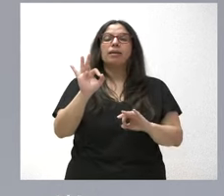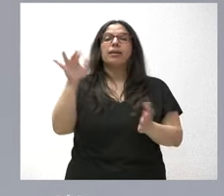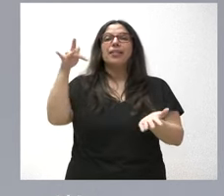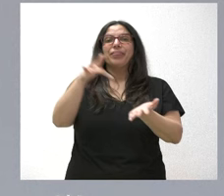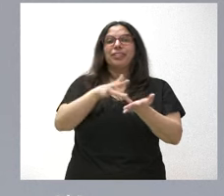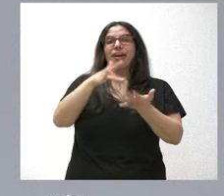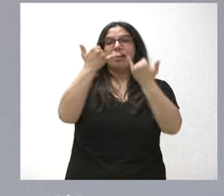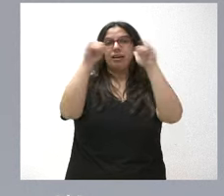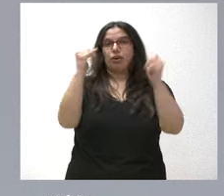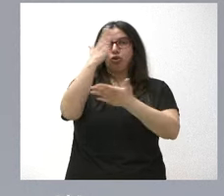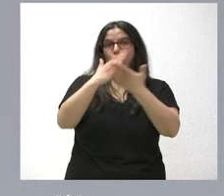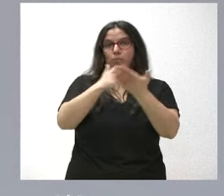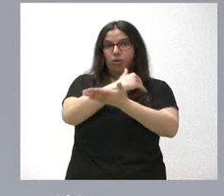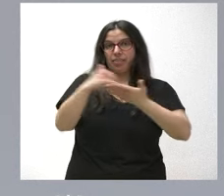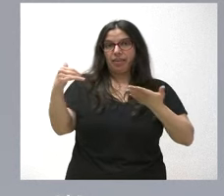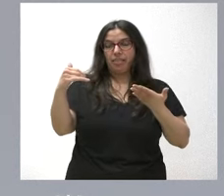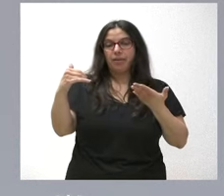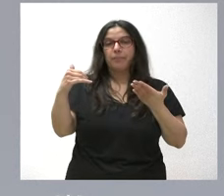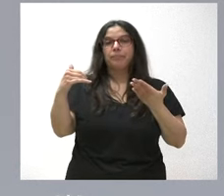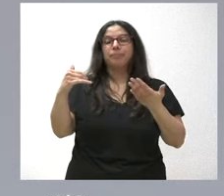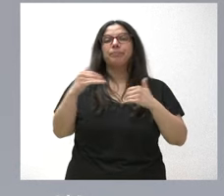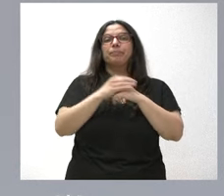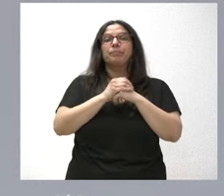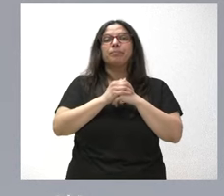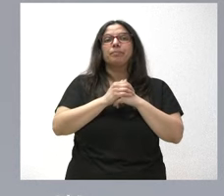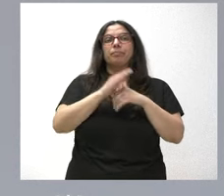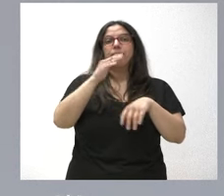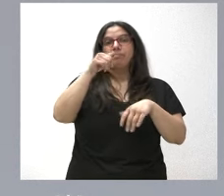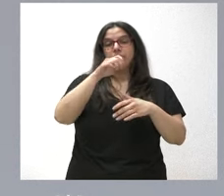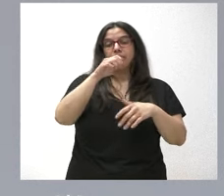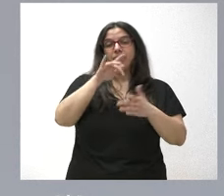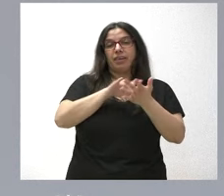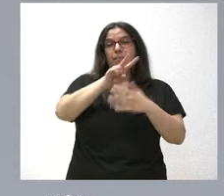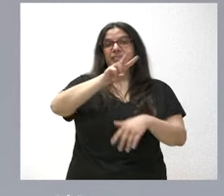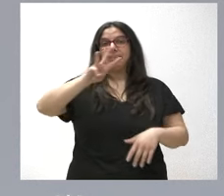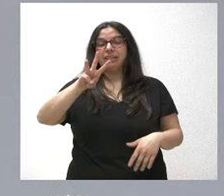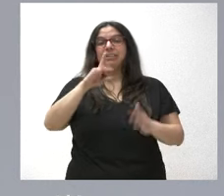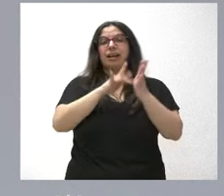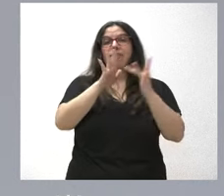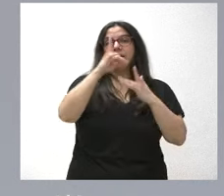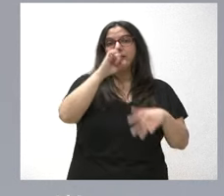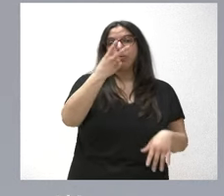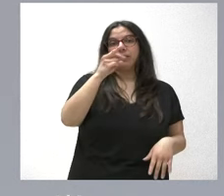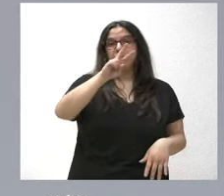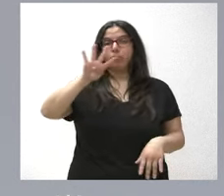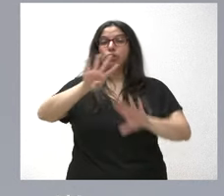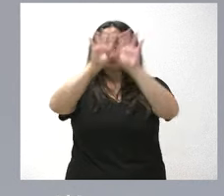de la Comunidad de Castilla y León 2024, el día 23 de abril. El importe total